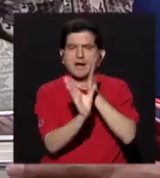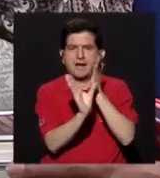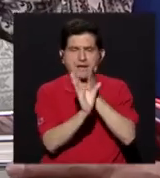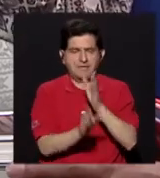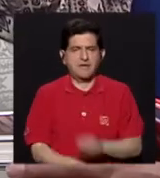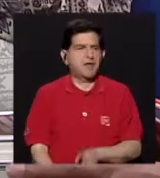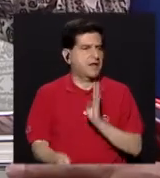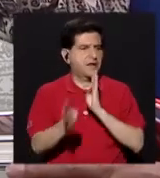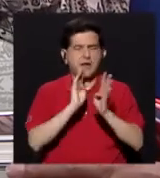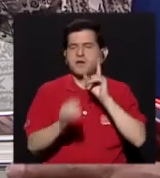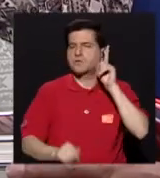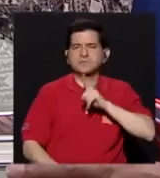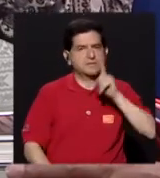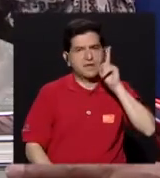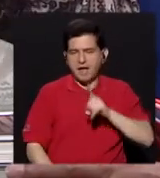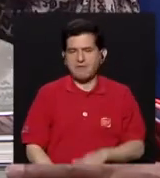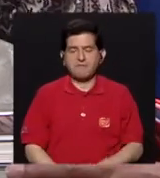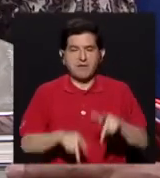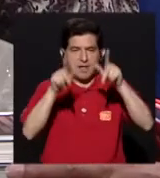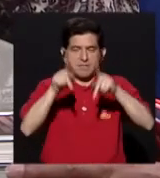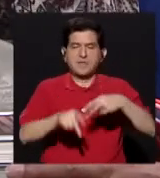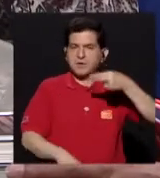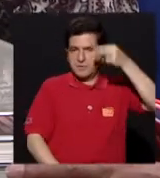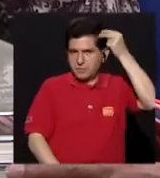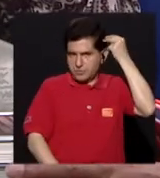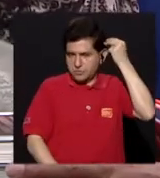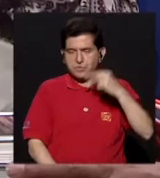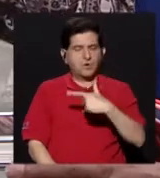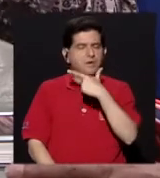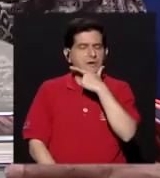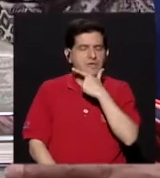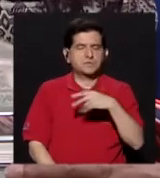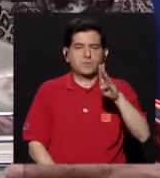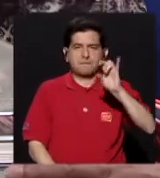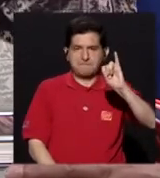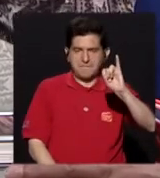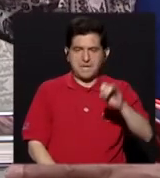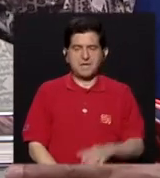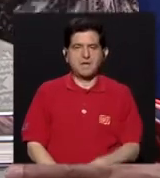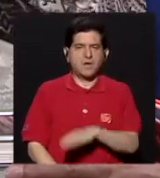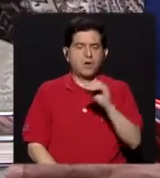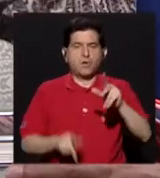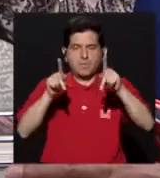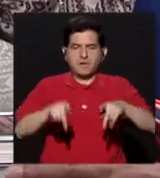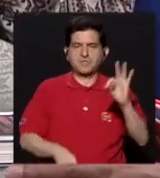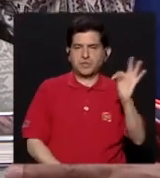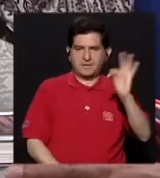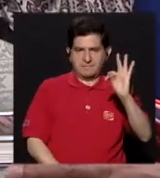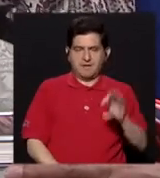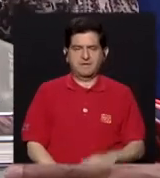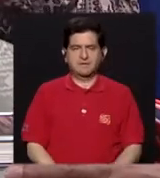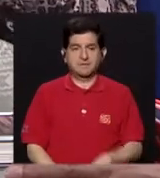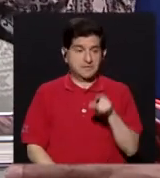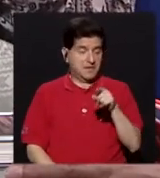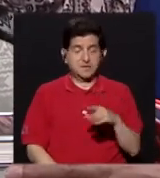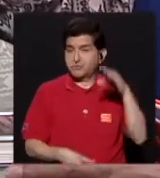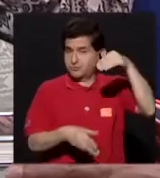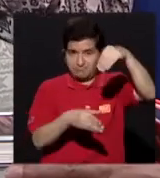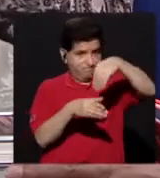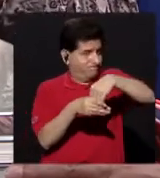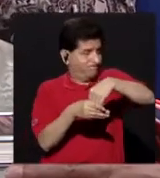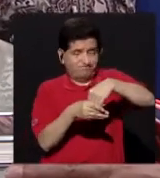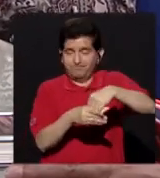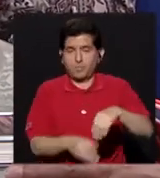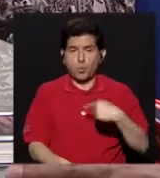nos hablan de los mitos de la persona homosexual, lesbiana, bisexual, ni de la persona transexual. Eso no está, al